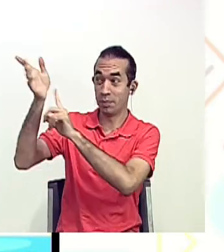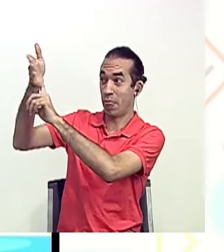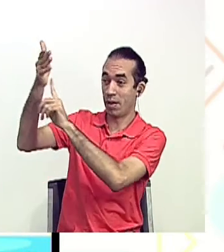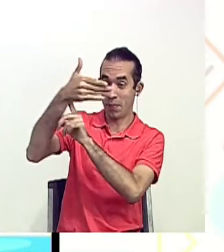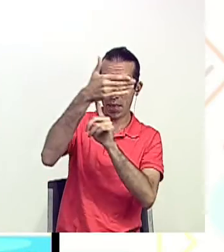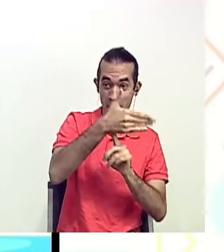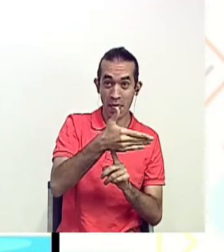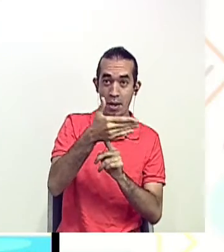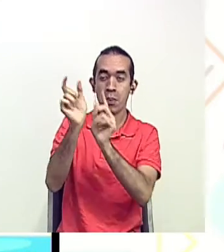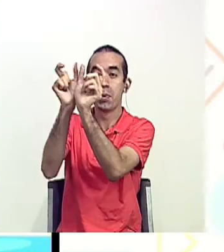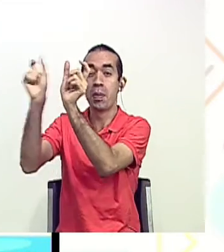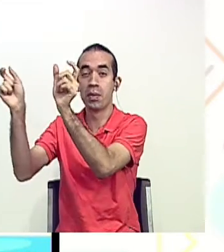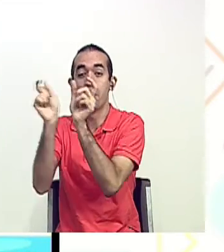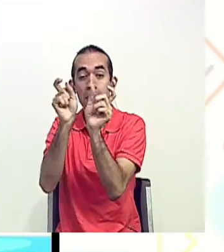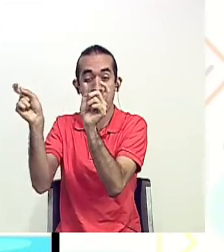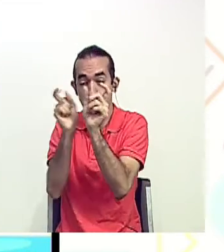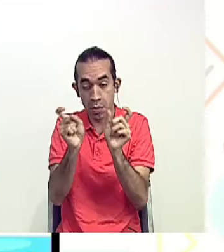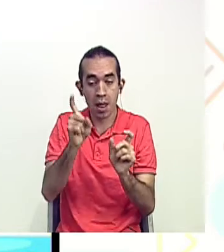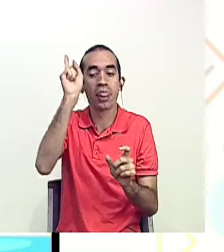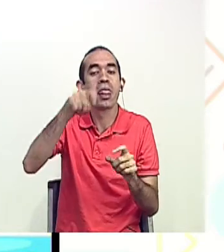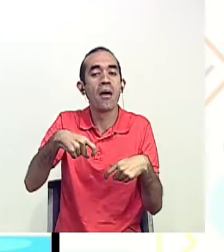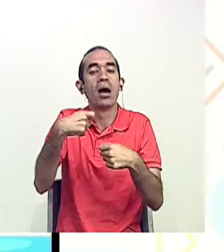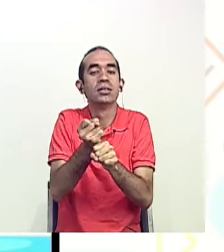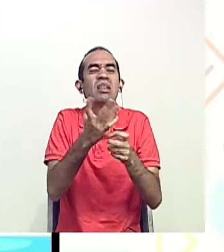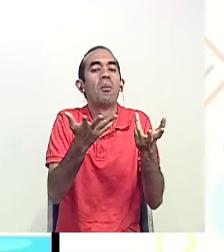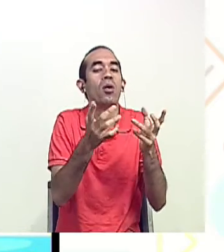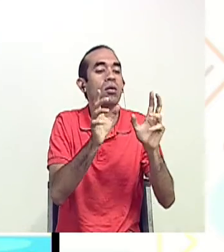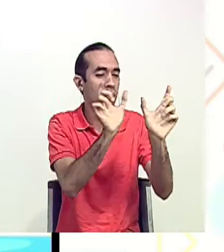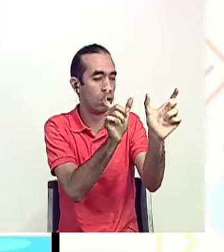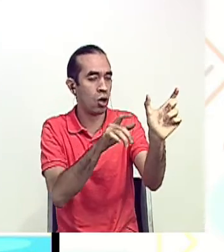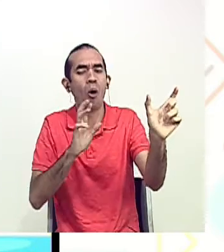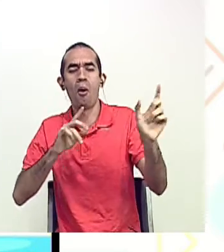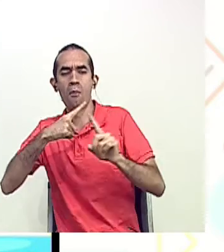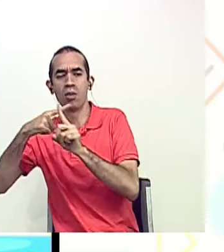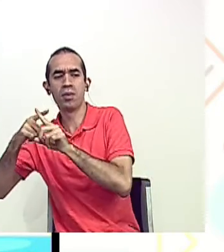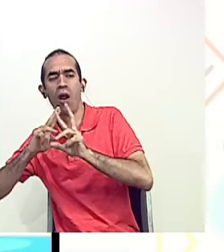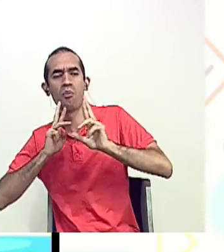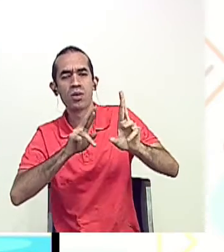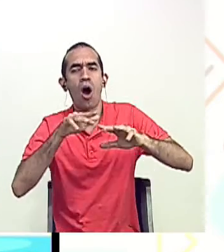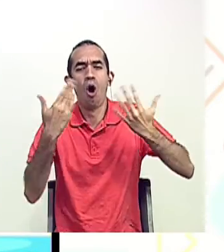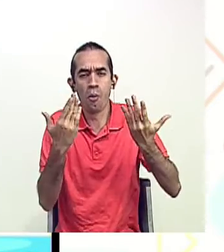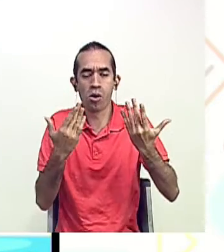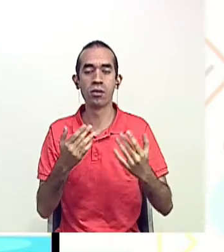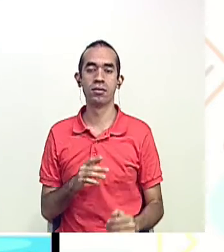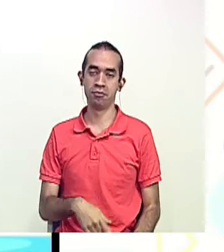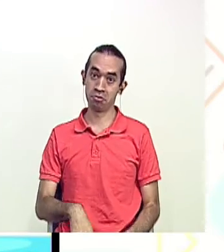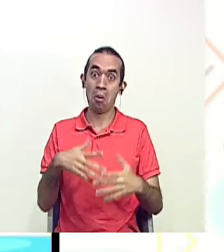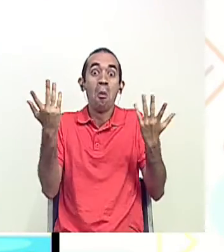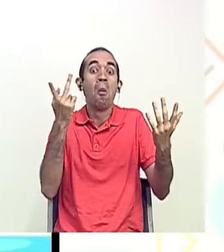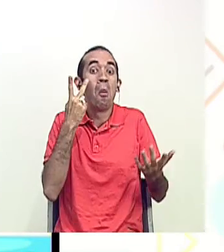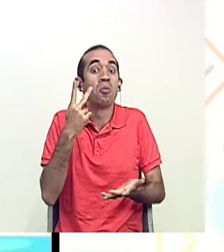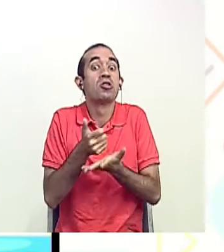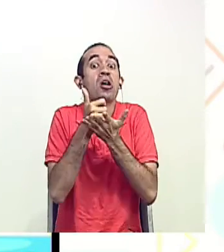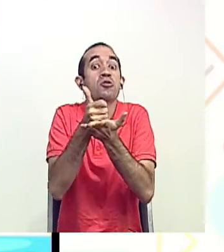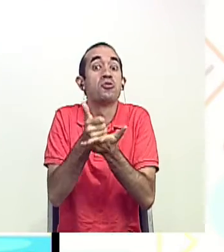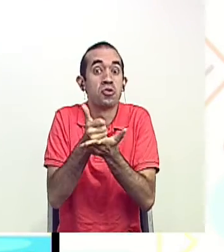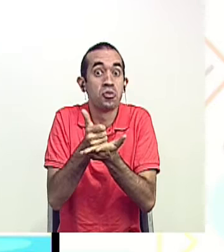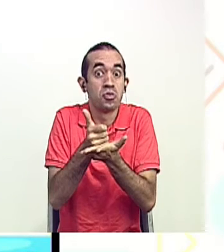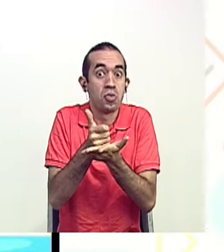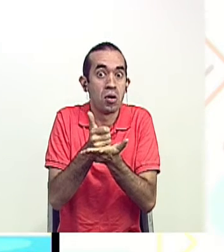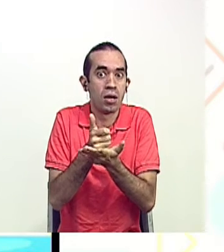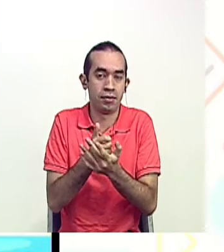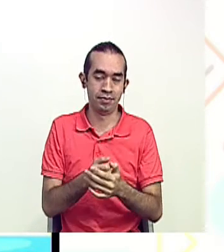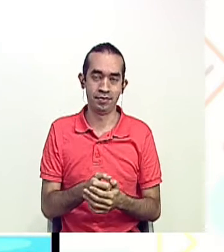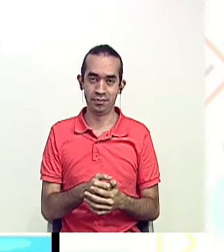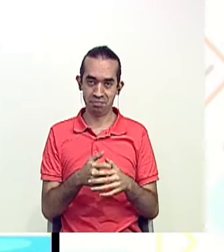polinomios que vienen en la bandera del barco. Veamos, ayudémosle en este desafío. Continuemos.